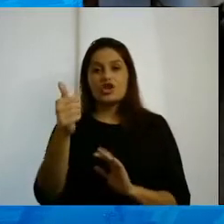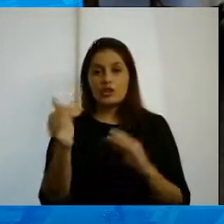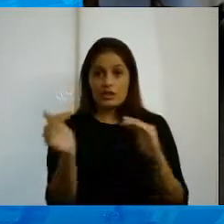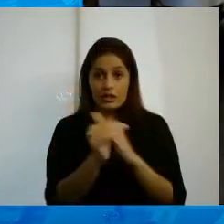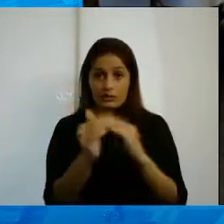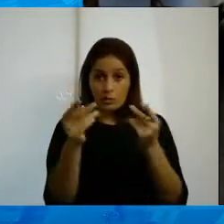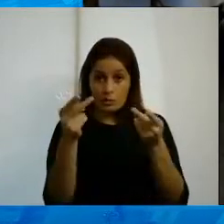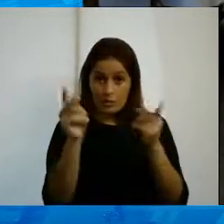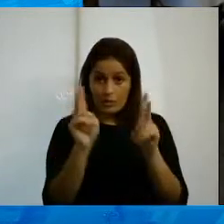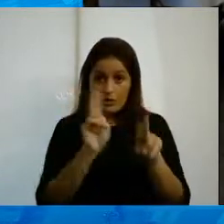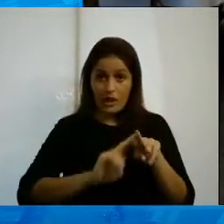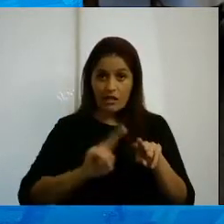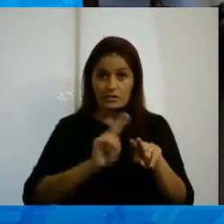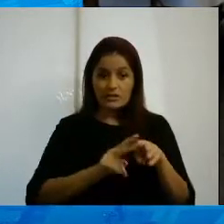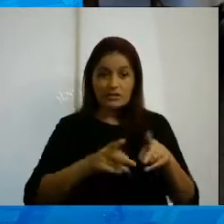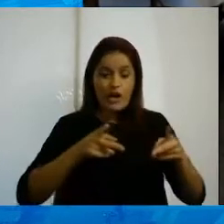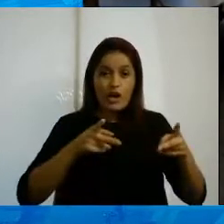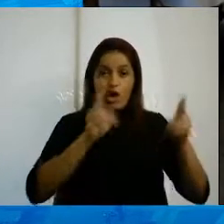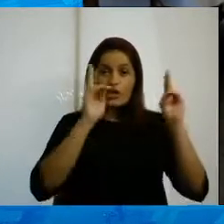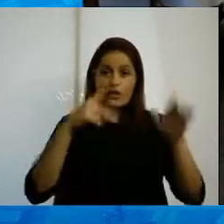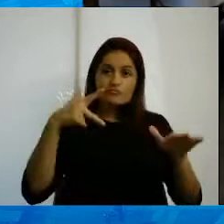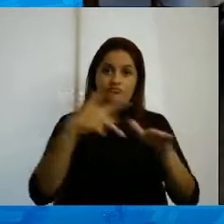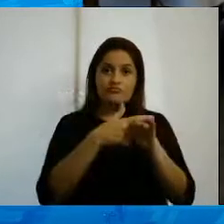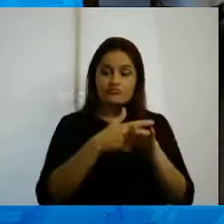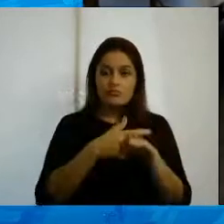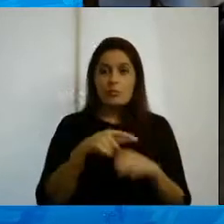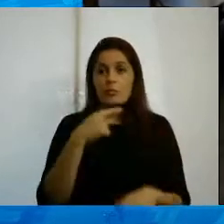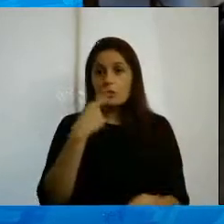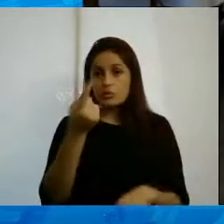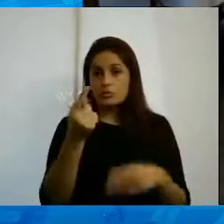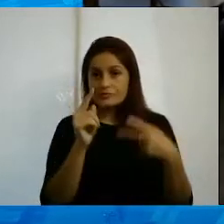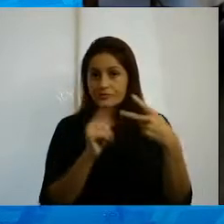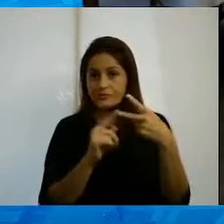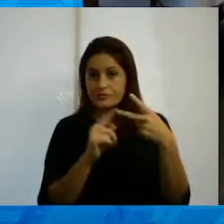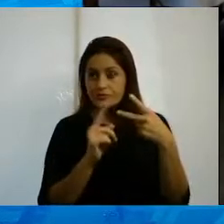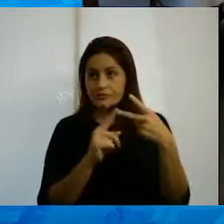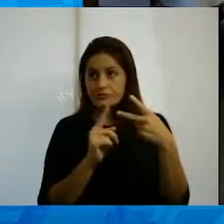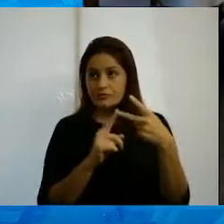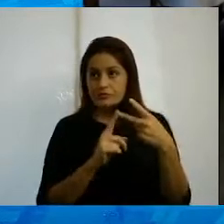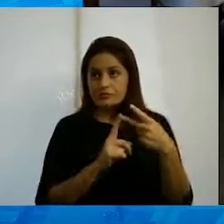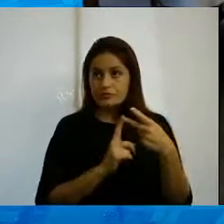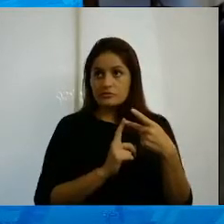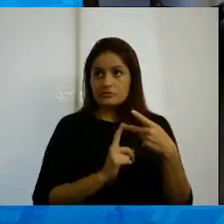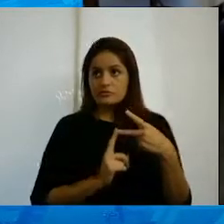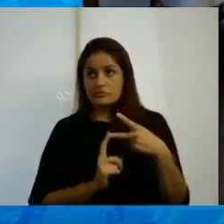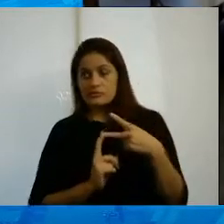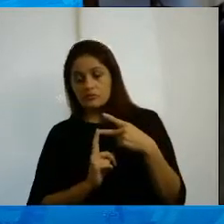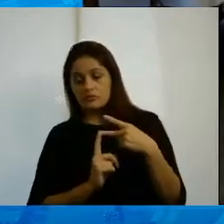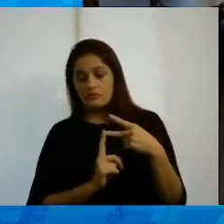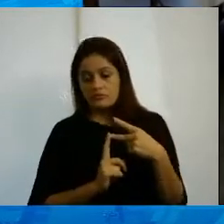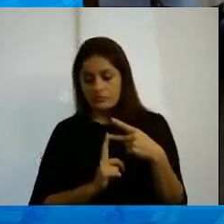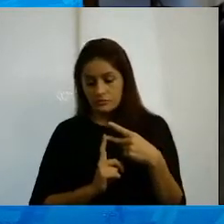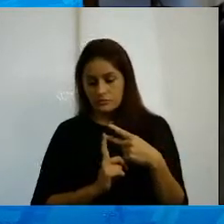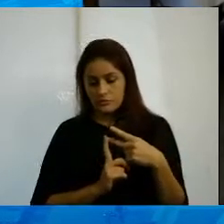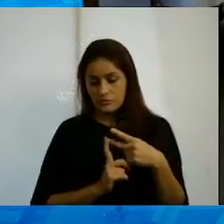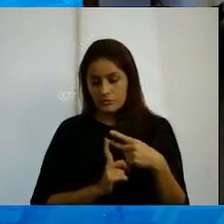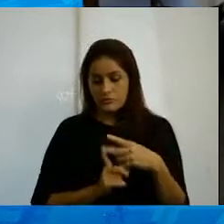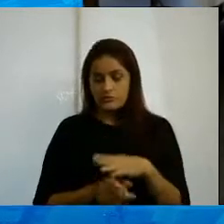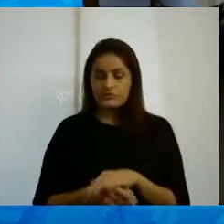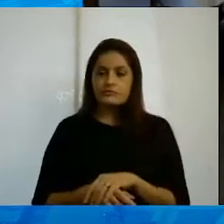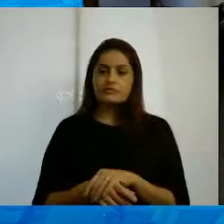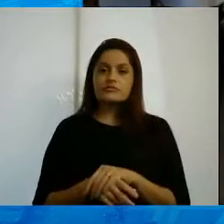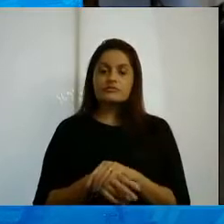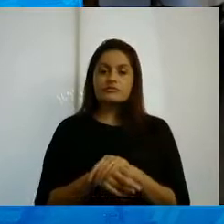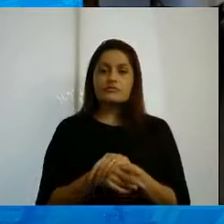están realizando, los cortes de tránsito me refiero. Ese era un punto. El otro punto también lo tomó el concejal Martínez y quiero hacer hincapié